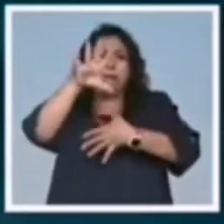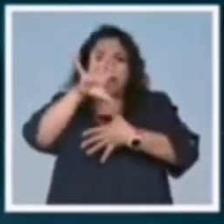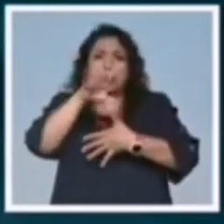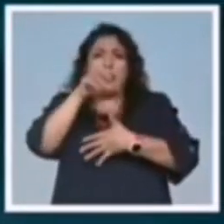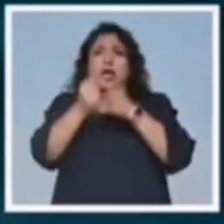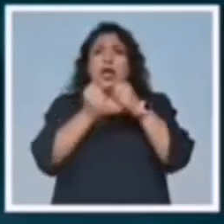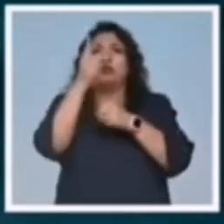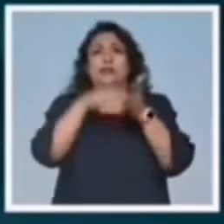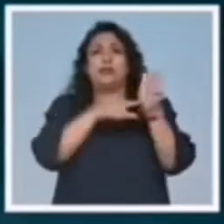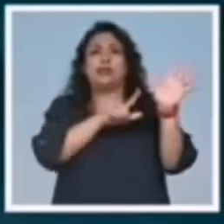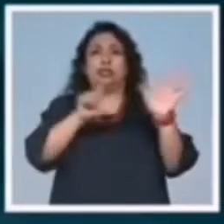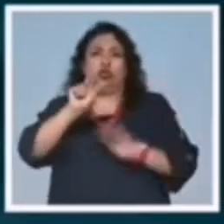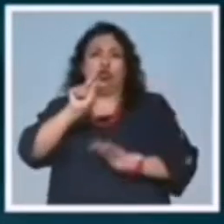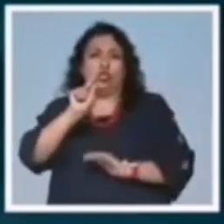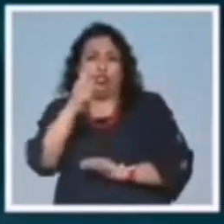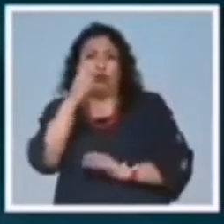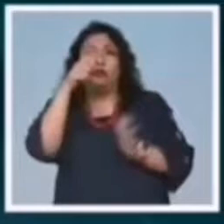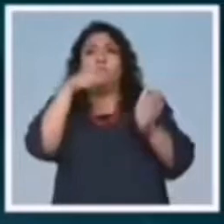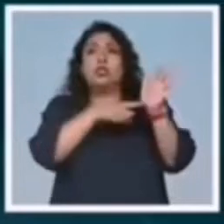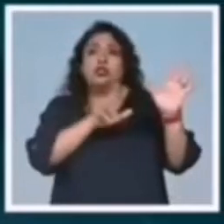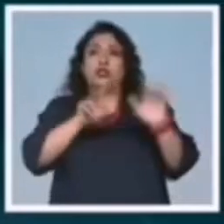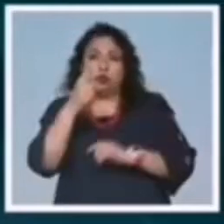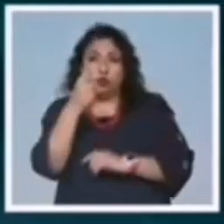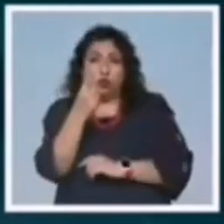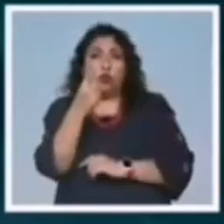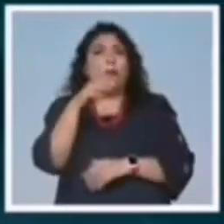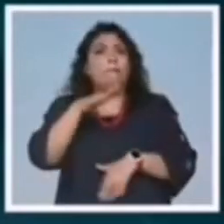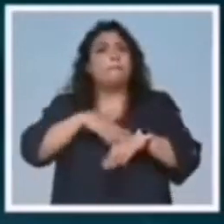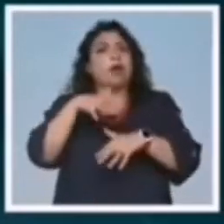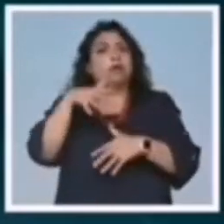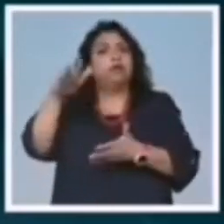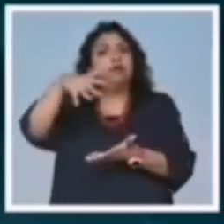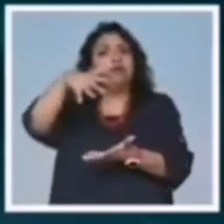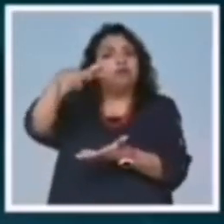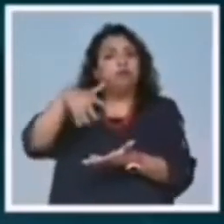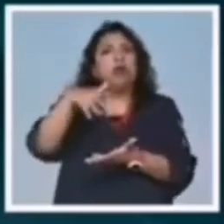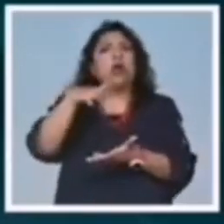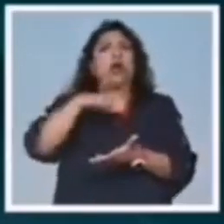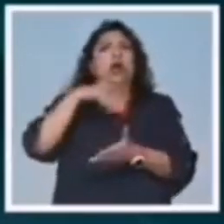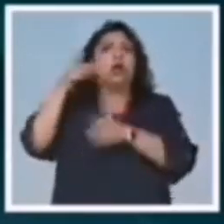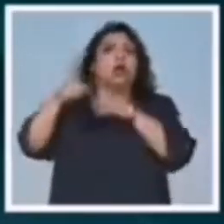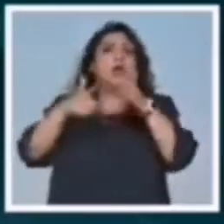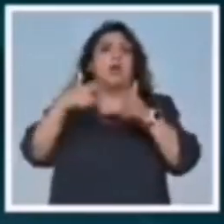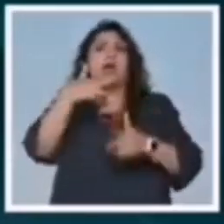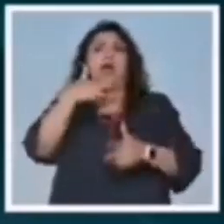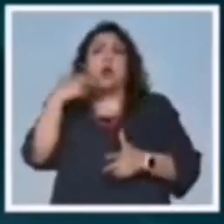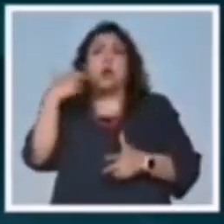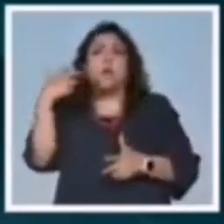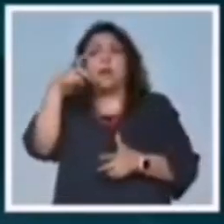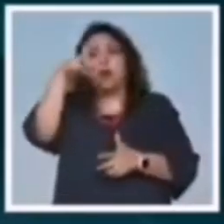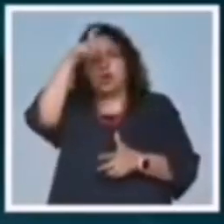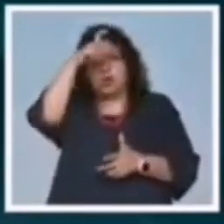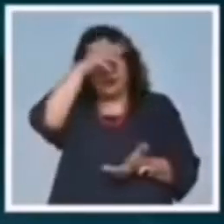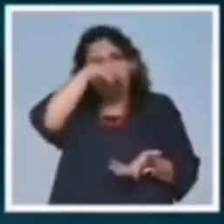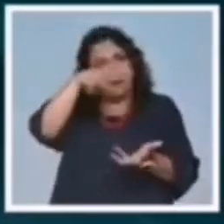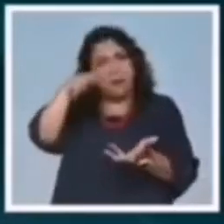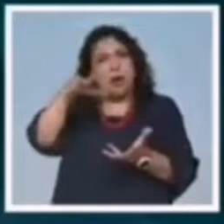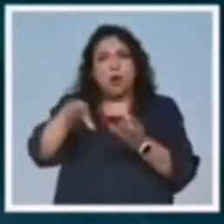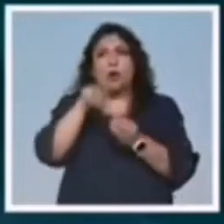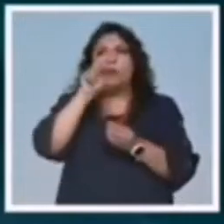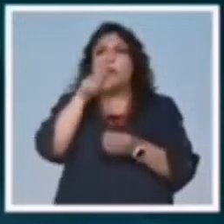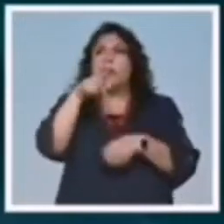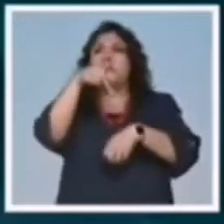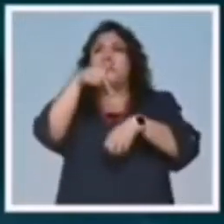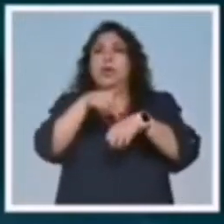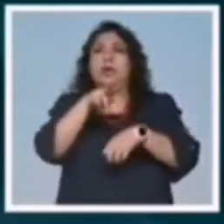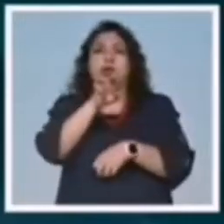En 1782 y 1801 aumentó su acervo al adquirir piezas griegas, romanas y egipcias, incluida la